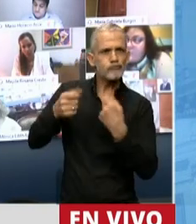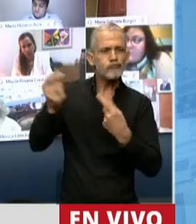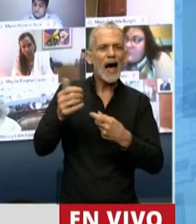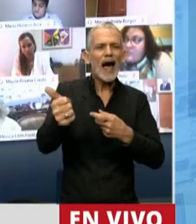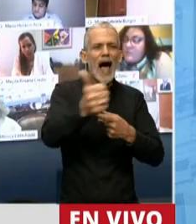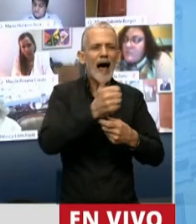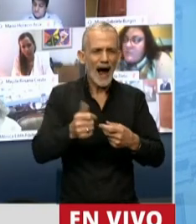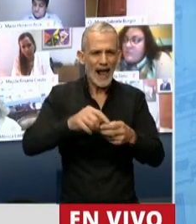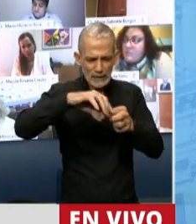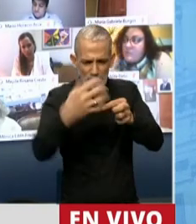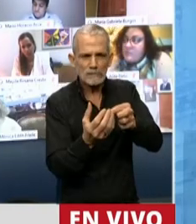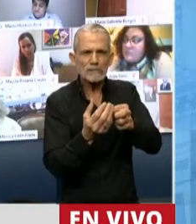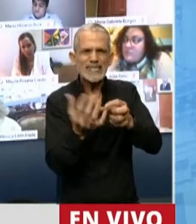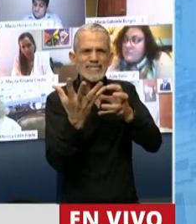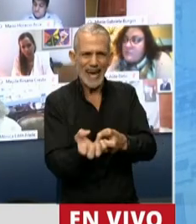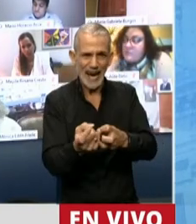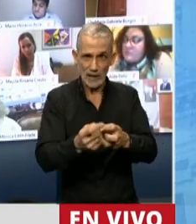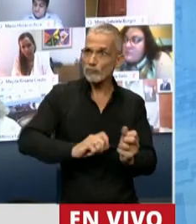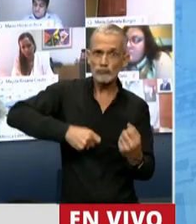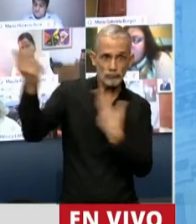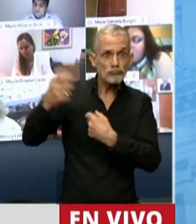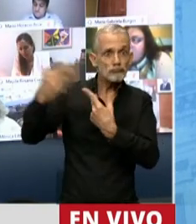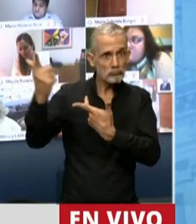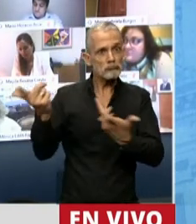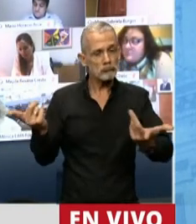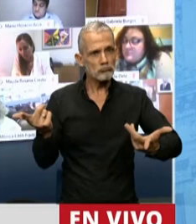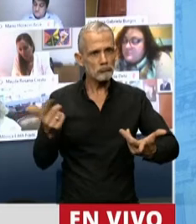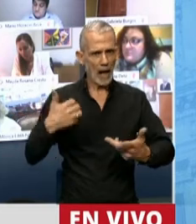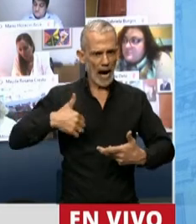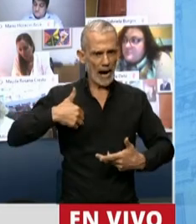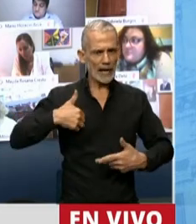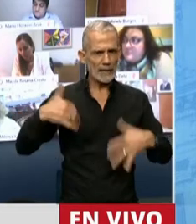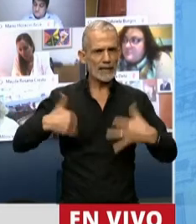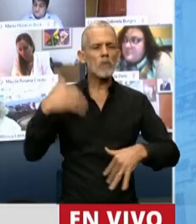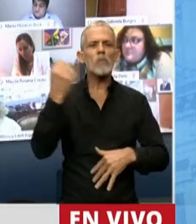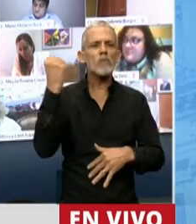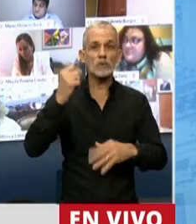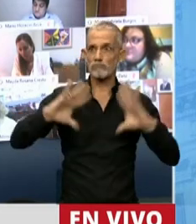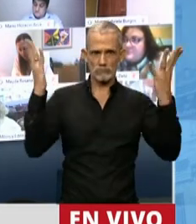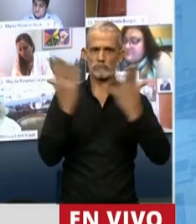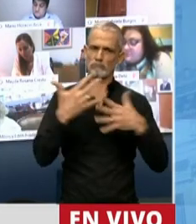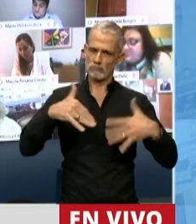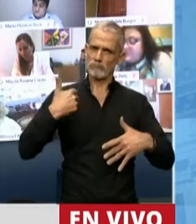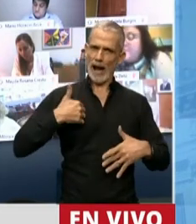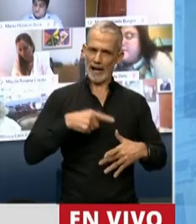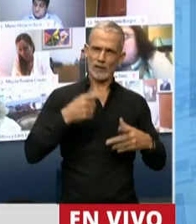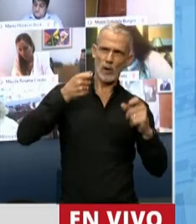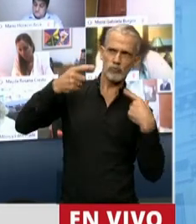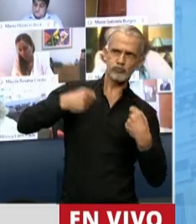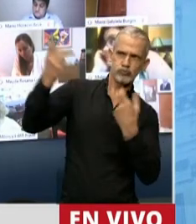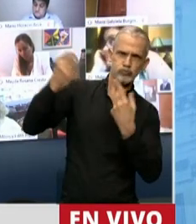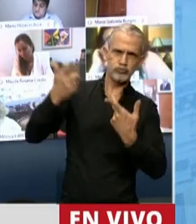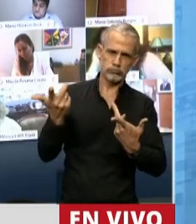cáscara deshidratada. Claramente Argentina juega un rol importante en el mundo. Hay